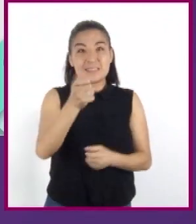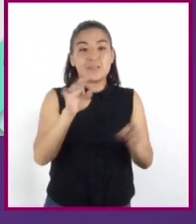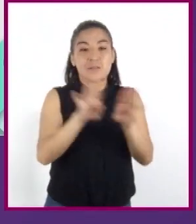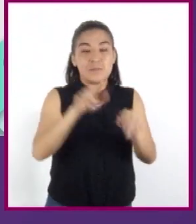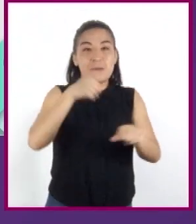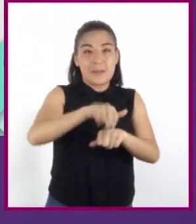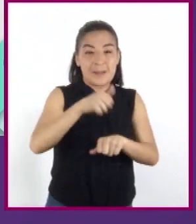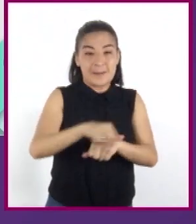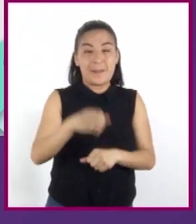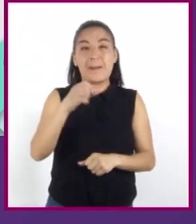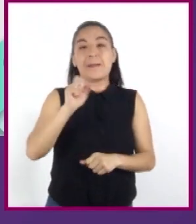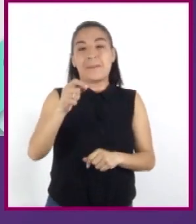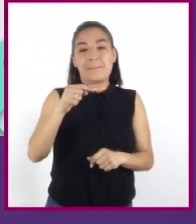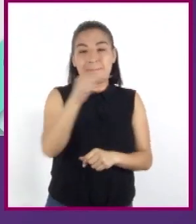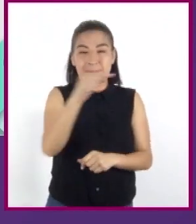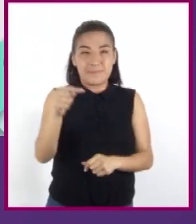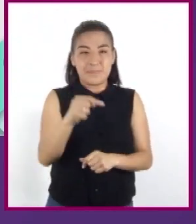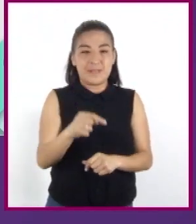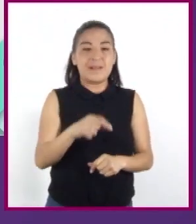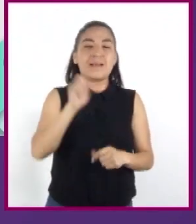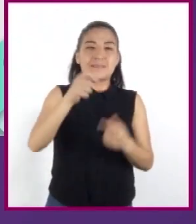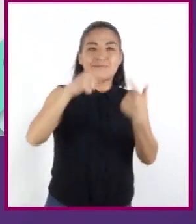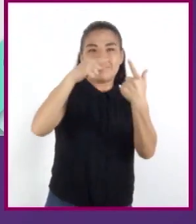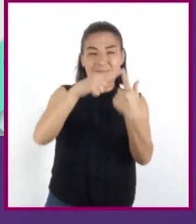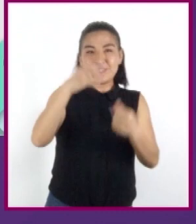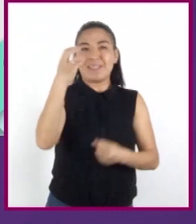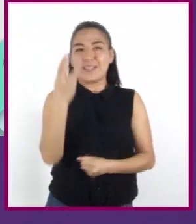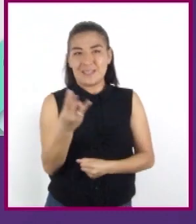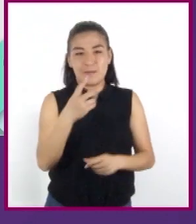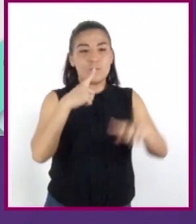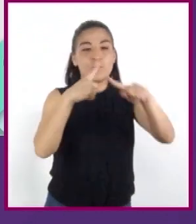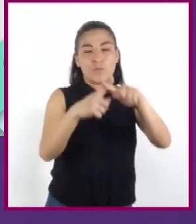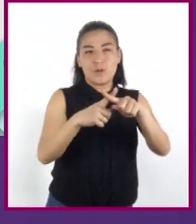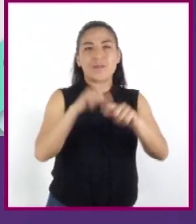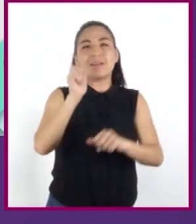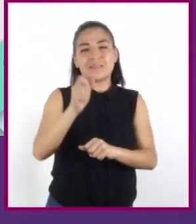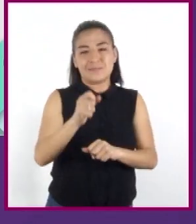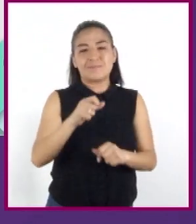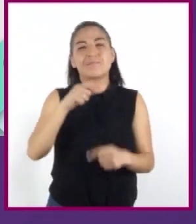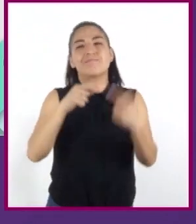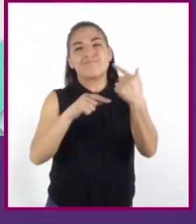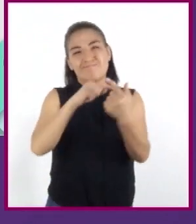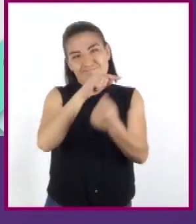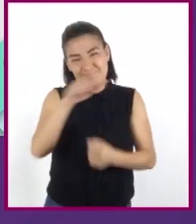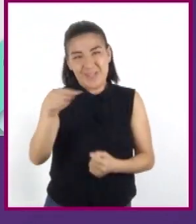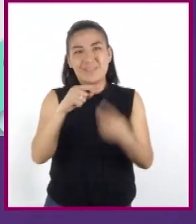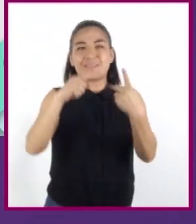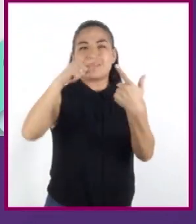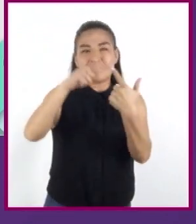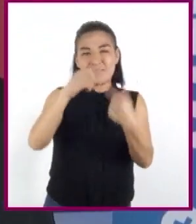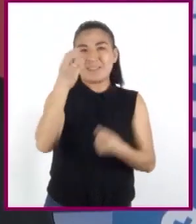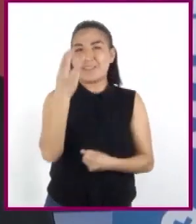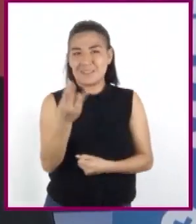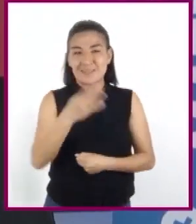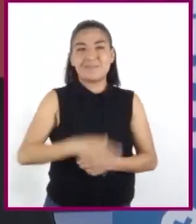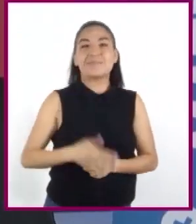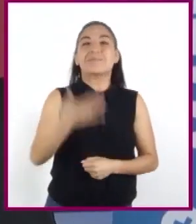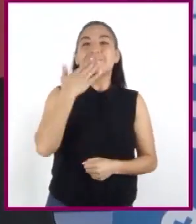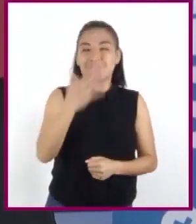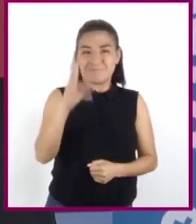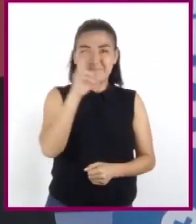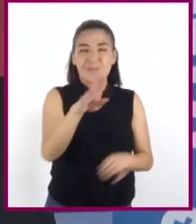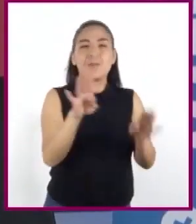3 es igual a m más raíz de 3 que multiplica a m menos raíz de 3. Bien,